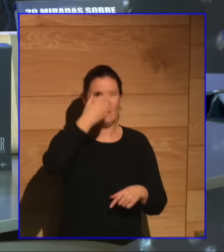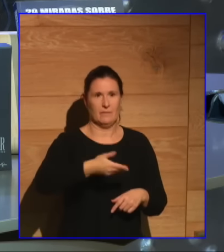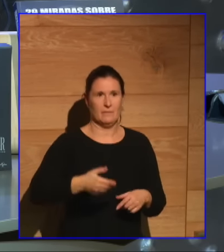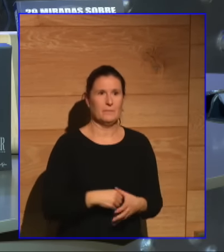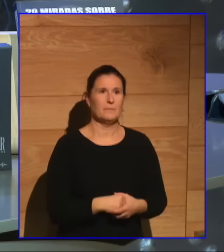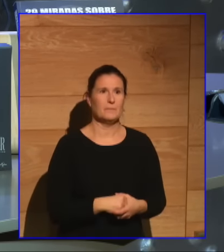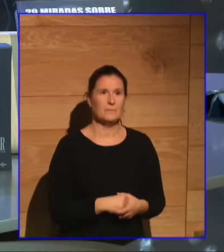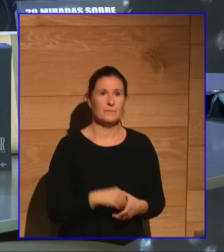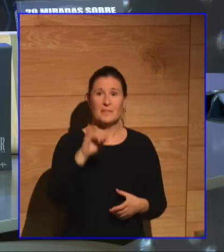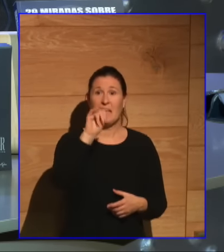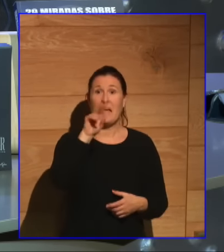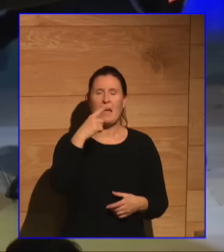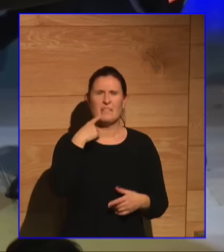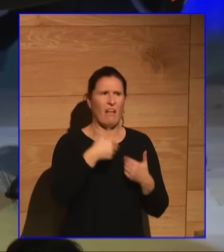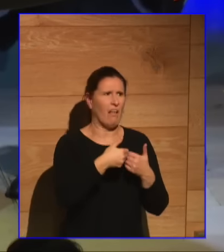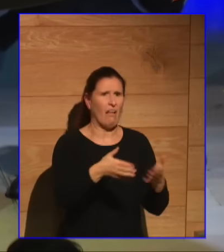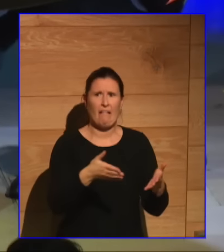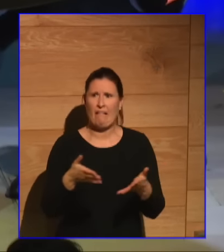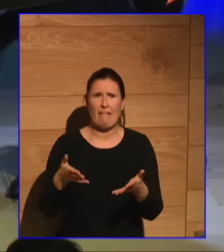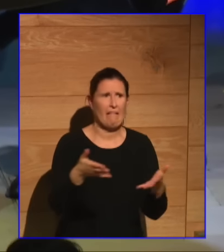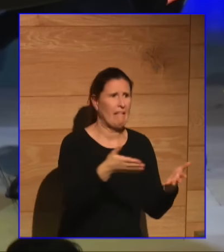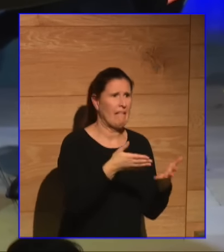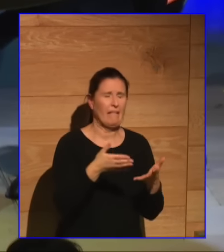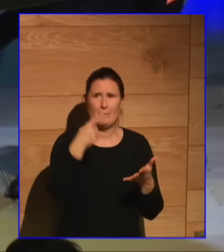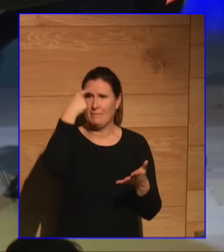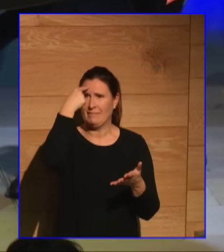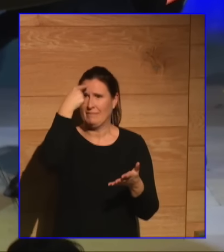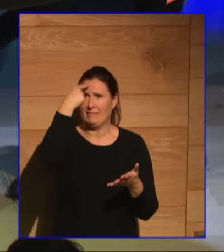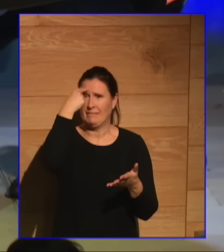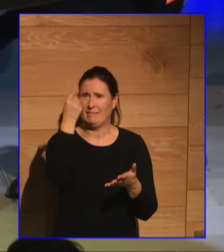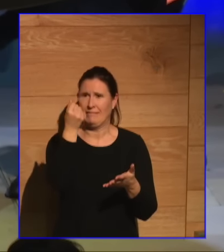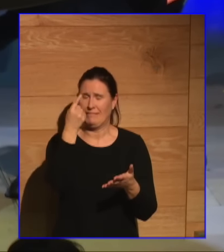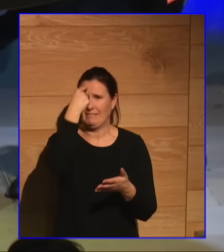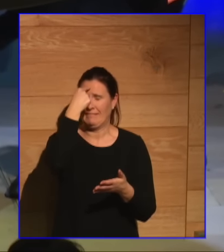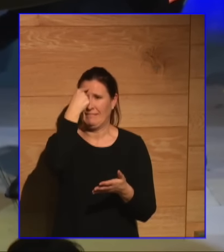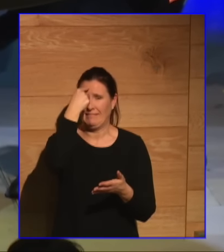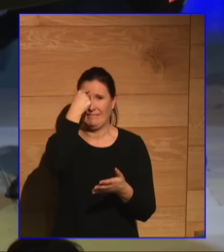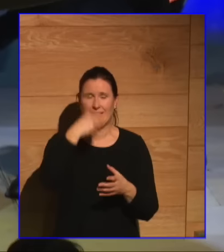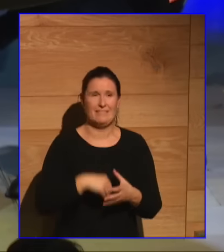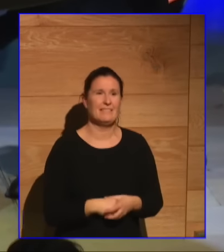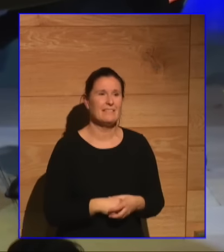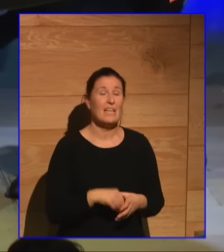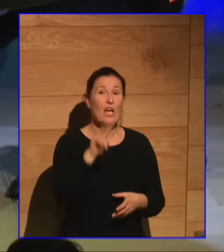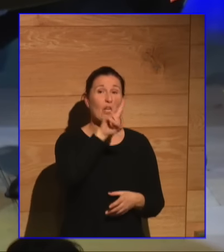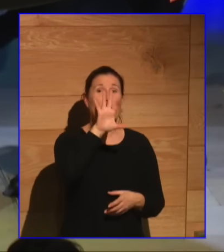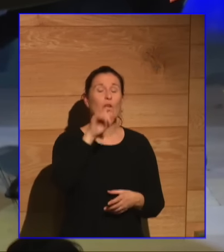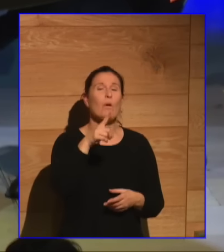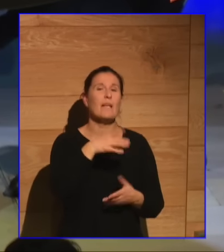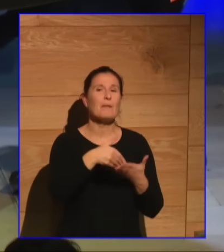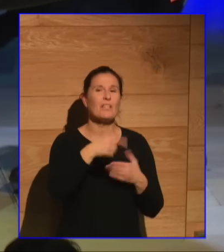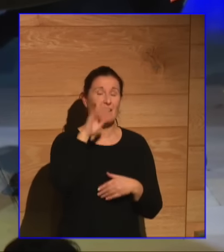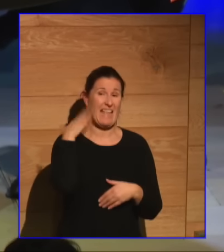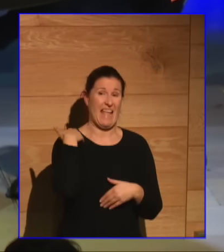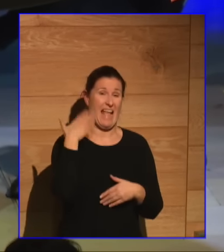A Javi le hemos perdido, ¿eh? O sea, no. ¿Pero dónde? No confiéis en recuperar a Javi. ¿Pero de dónde sale? Javi, 250 de la época. ¿Pero